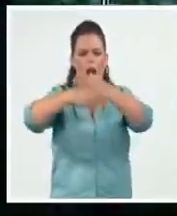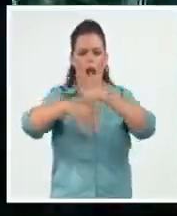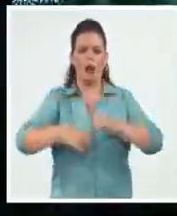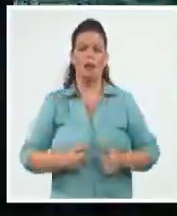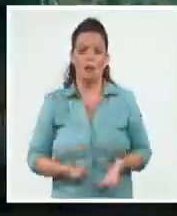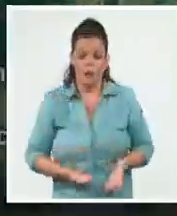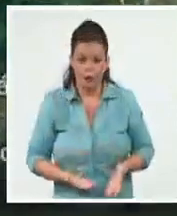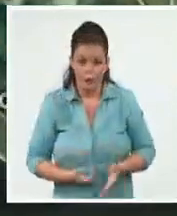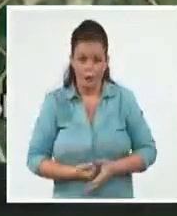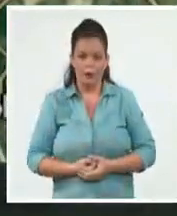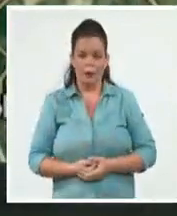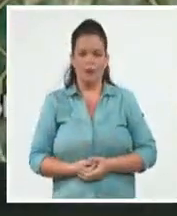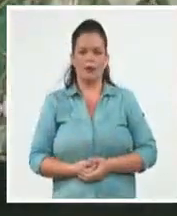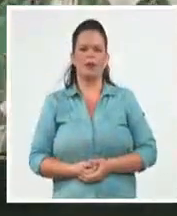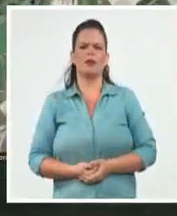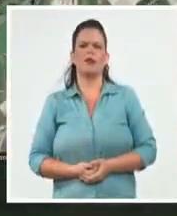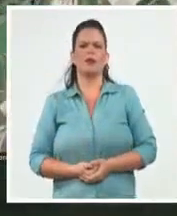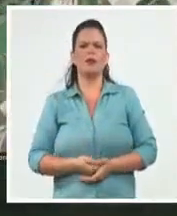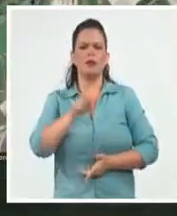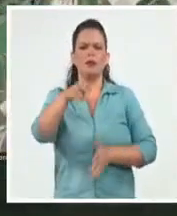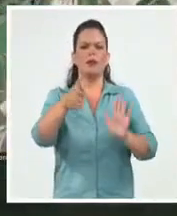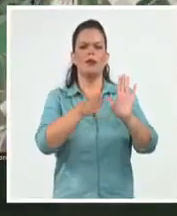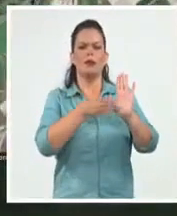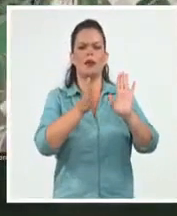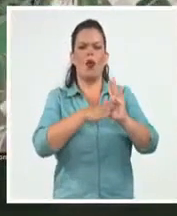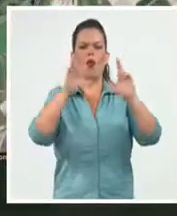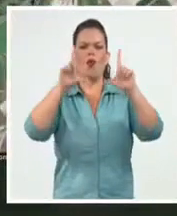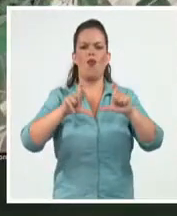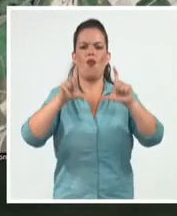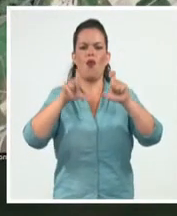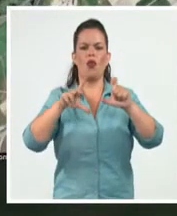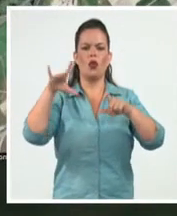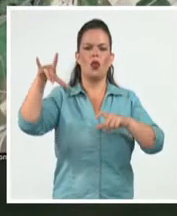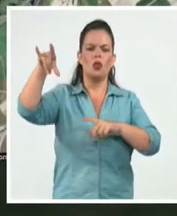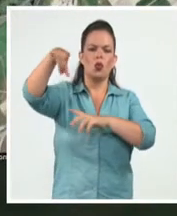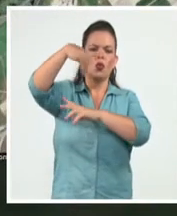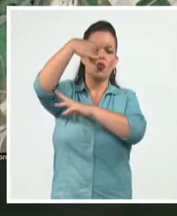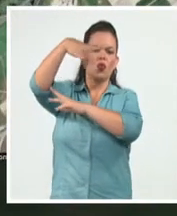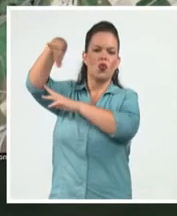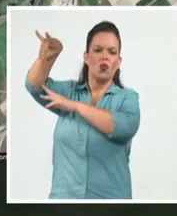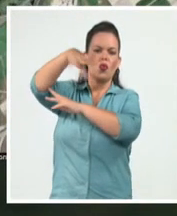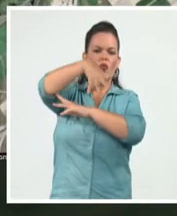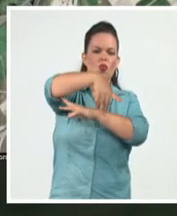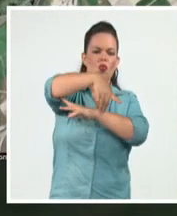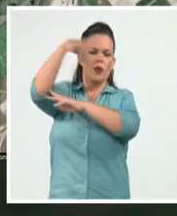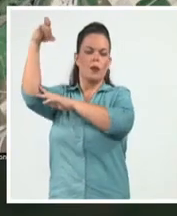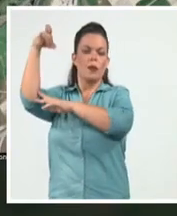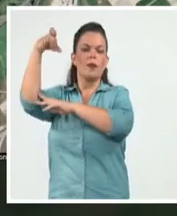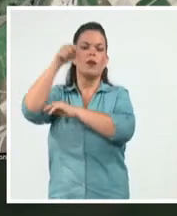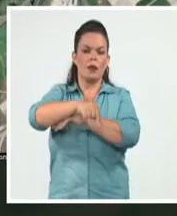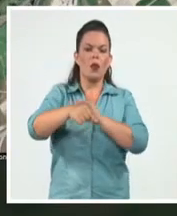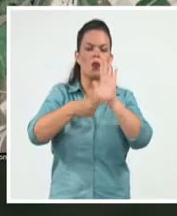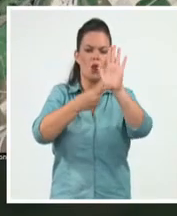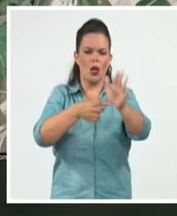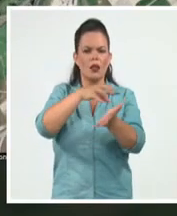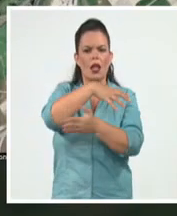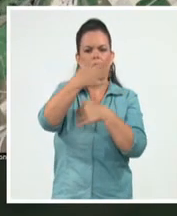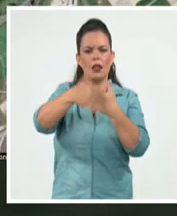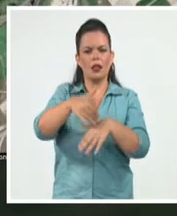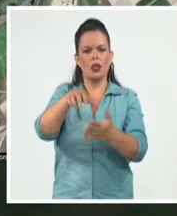la imagen satelital del lugar. Comprobar la cercanía. De eso hablan también. Bien, escuchemos algunas de las ideas en la voz de este